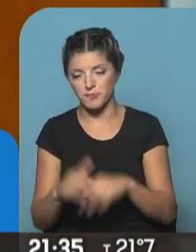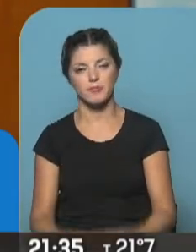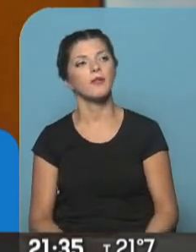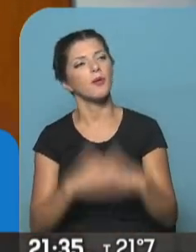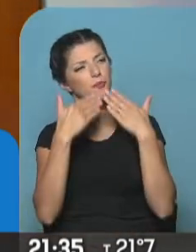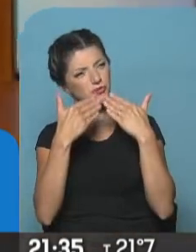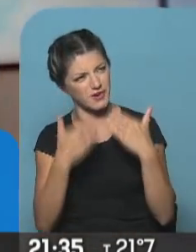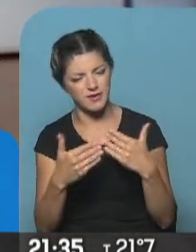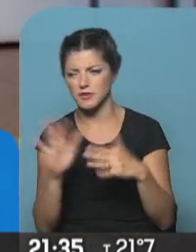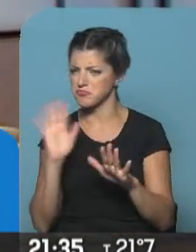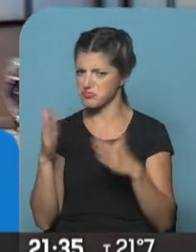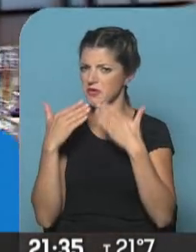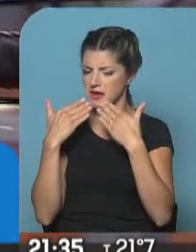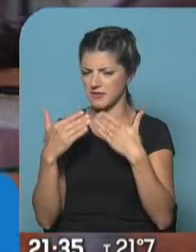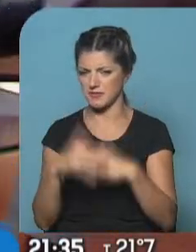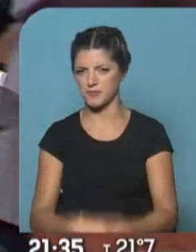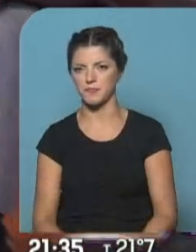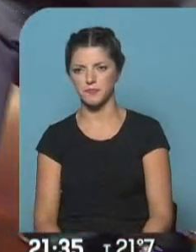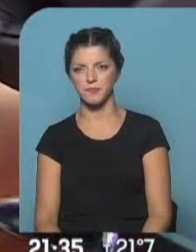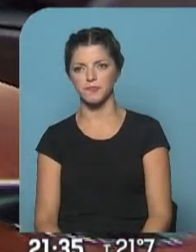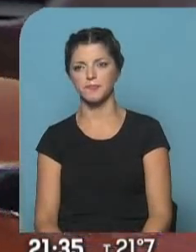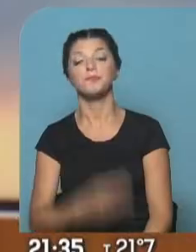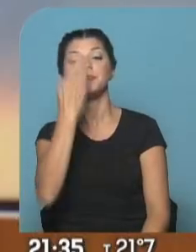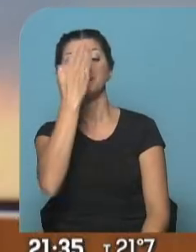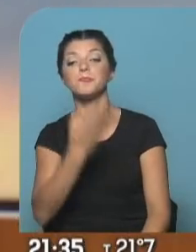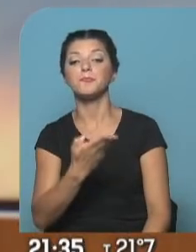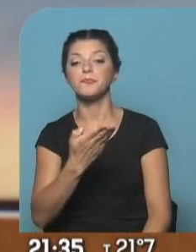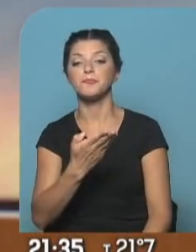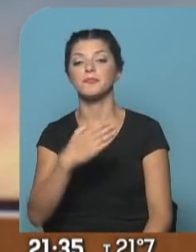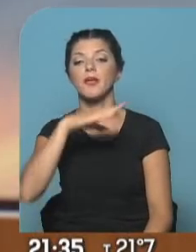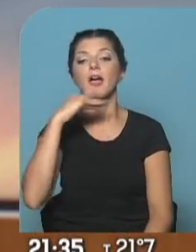por la presencia. No, al contrario, un gusto. Igualmente, el doctor José